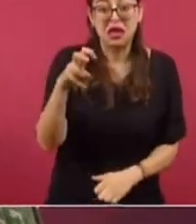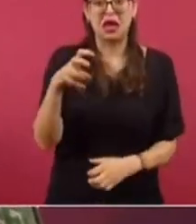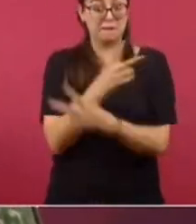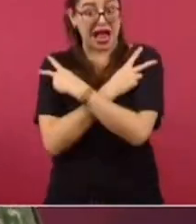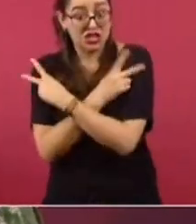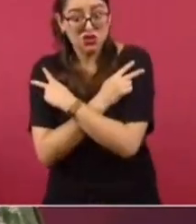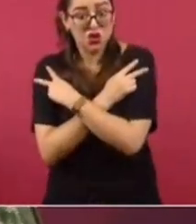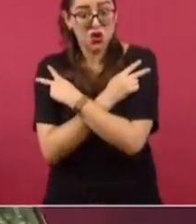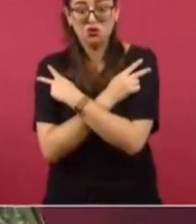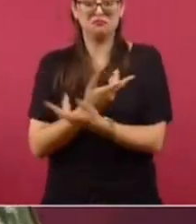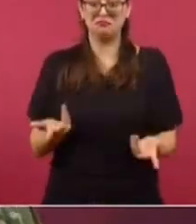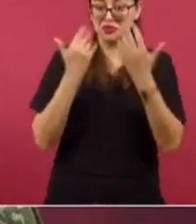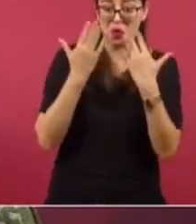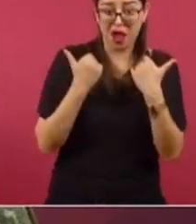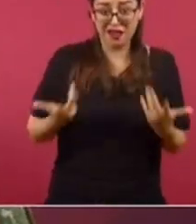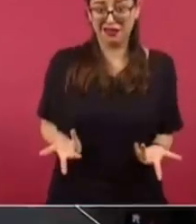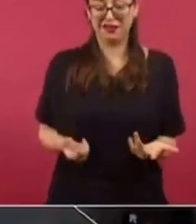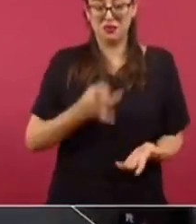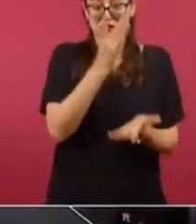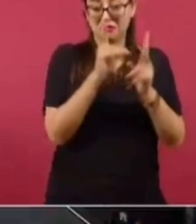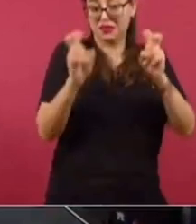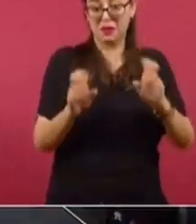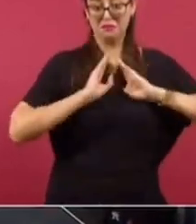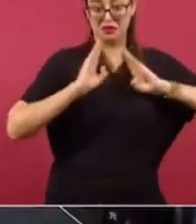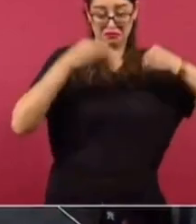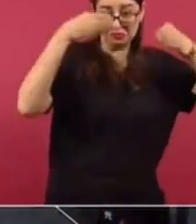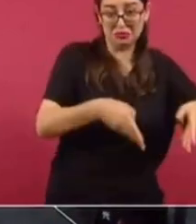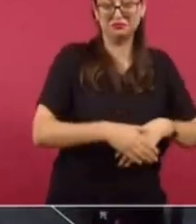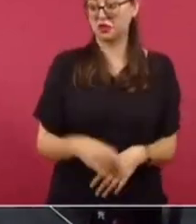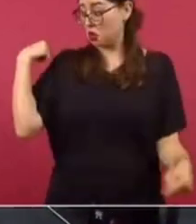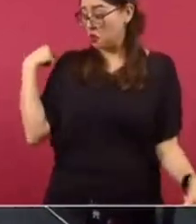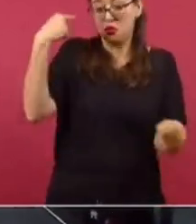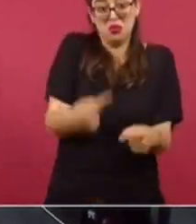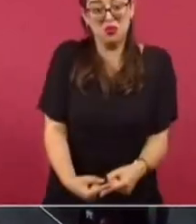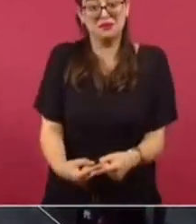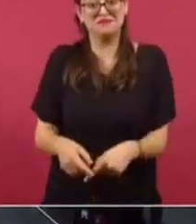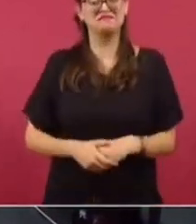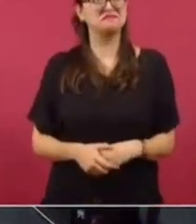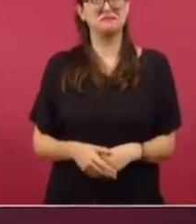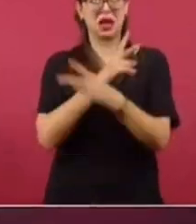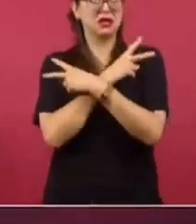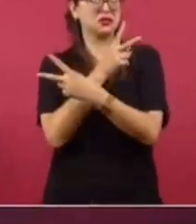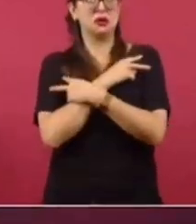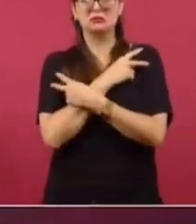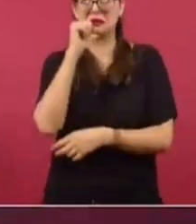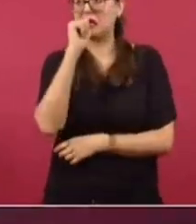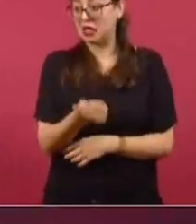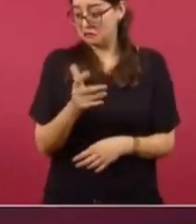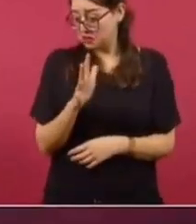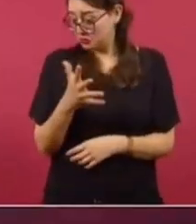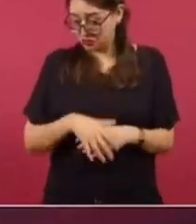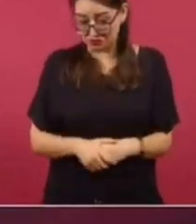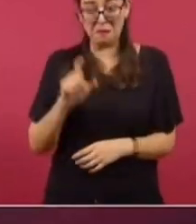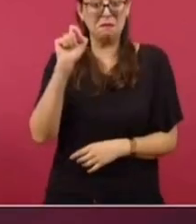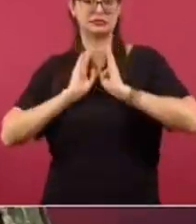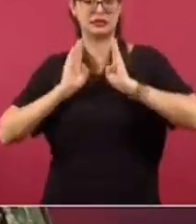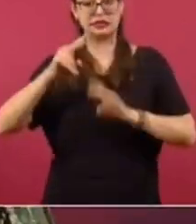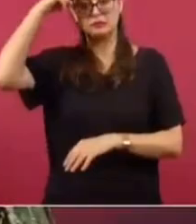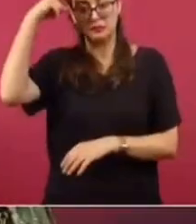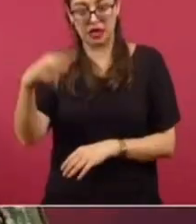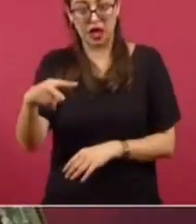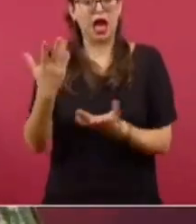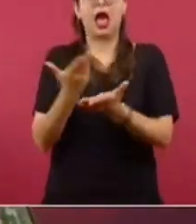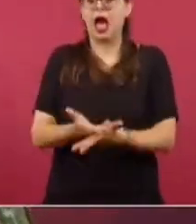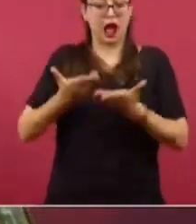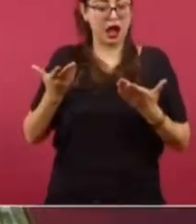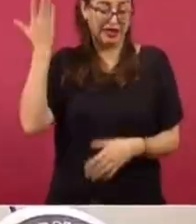vacaciones. No he salido de vacaciones, y desafortunadamente no he salido de vacaciones desde que soy general brigadier, desde hace aproximadamente 20 años. Hoy en día,